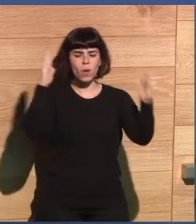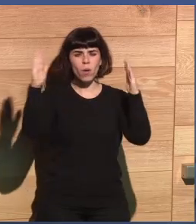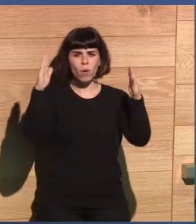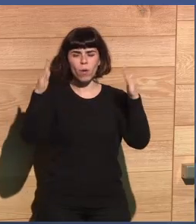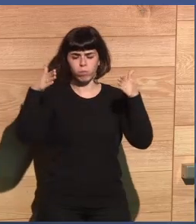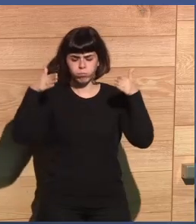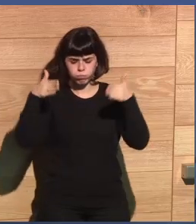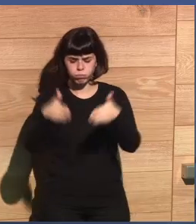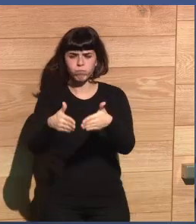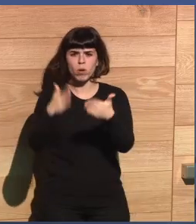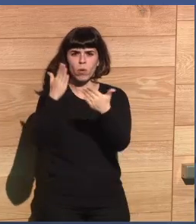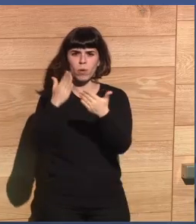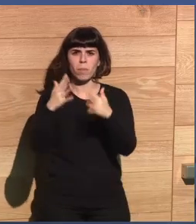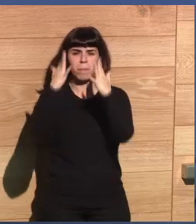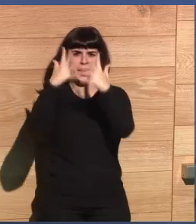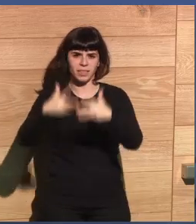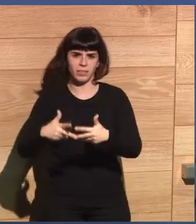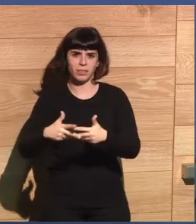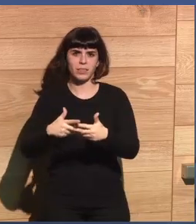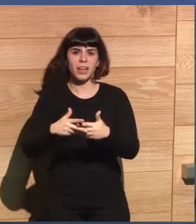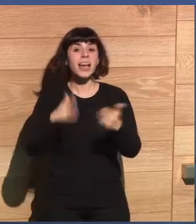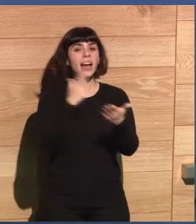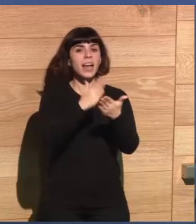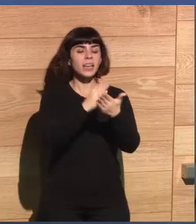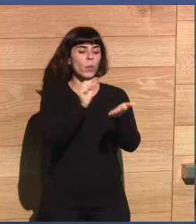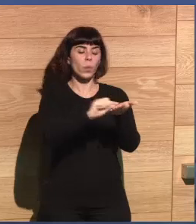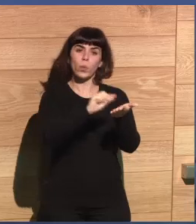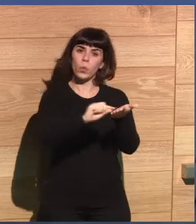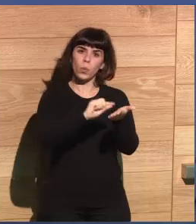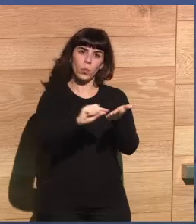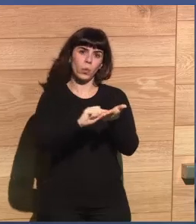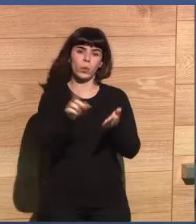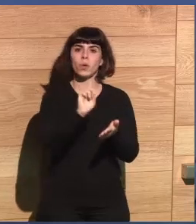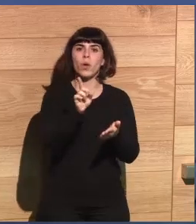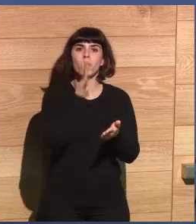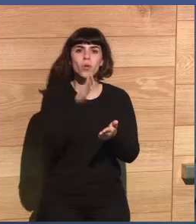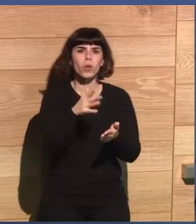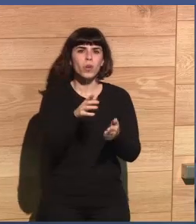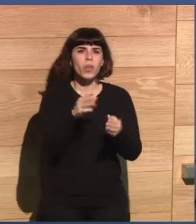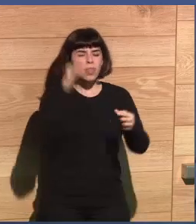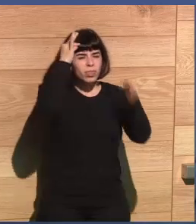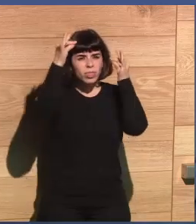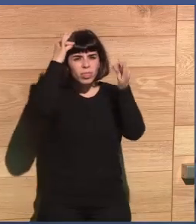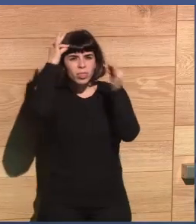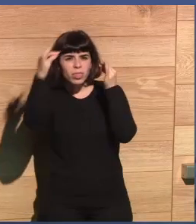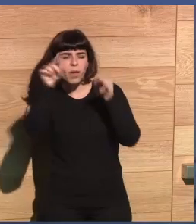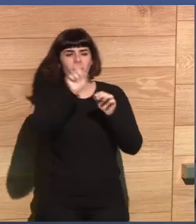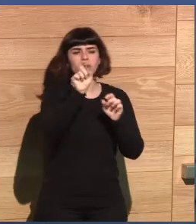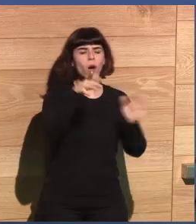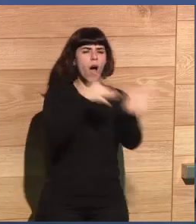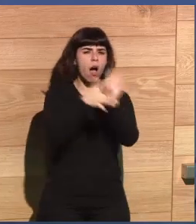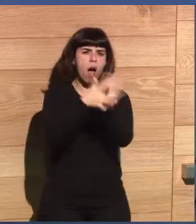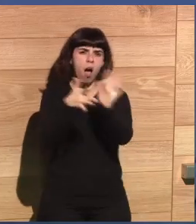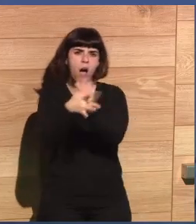mates, tan concentrada que en clase nunca tomaba apuntes, porque lo que ella quería era no perderse ni un detalle de lo que el profesor